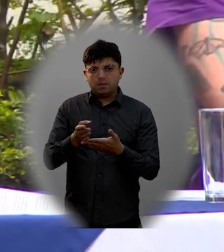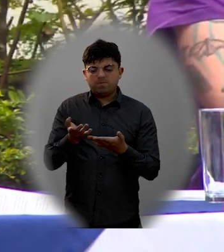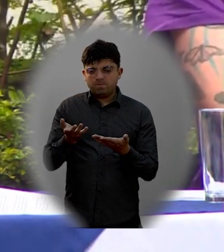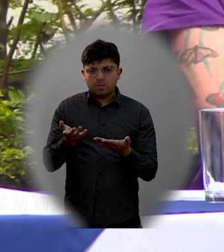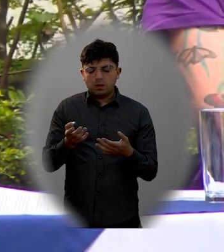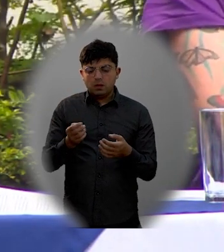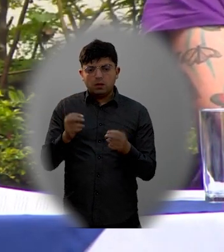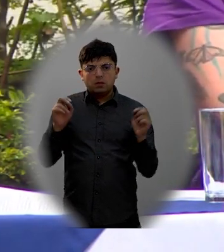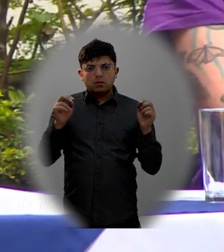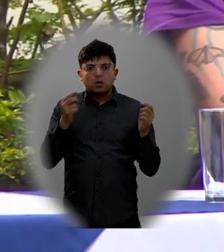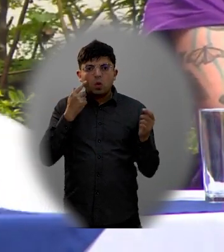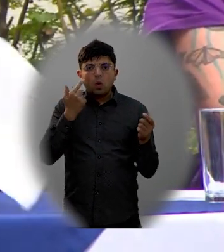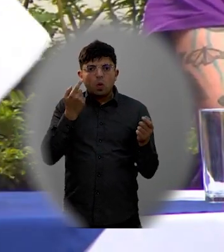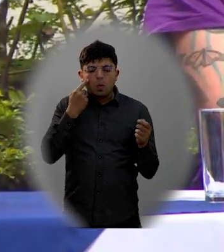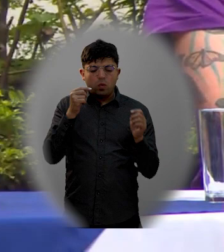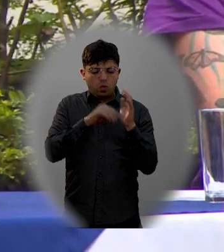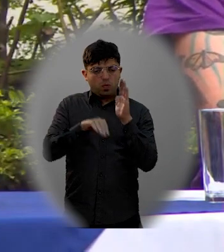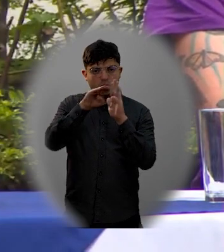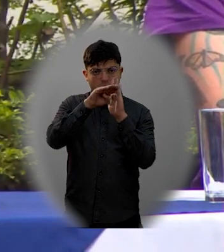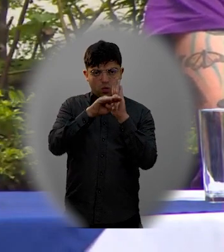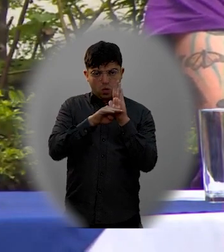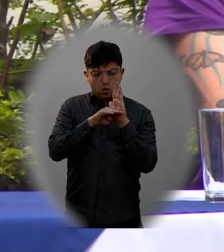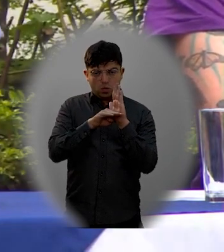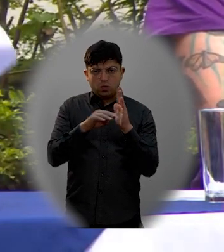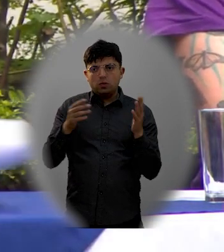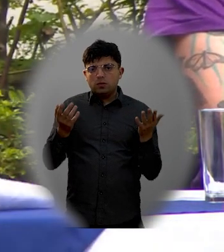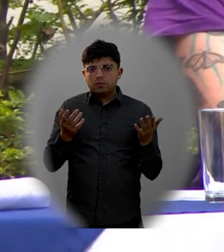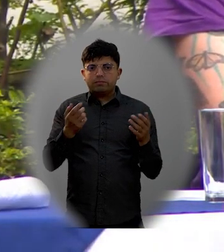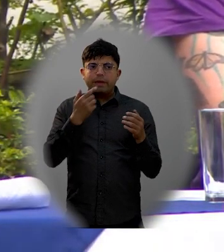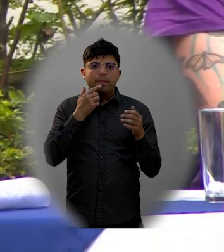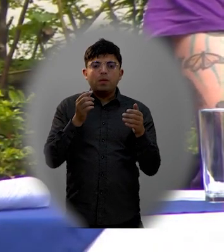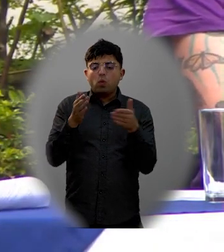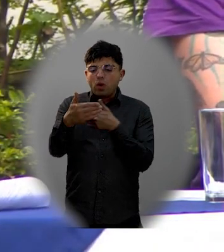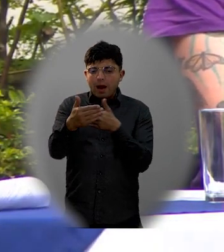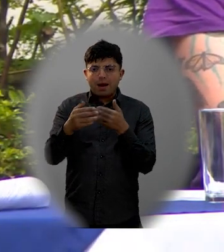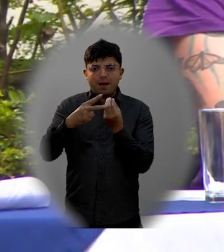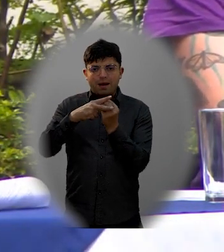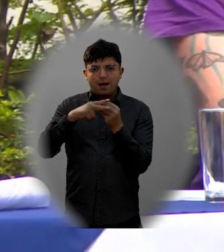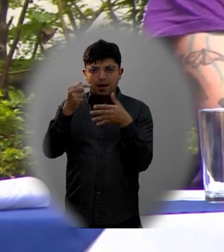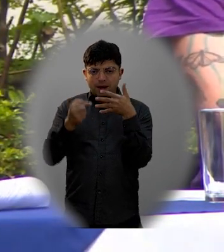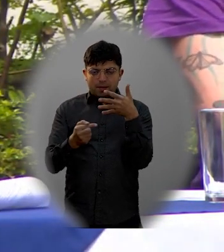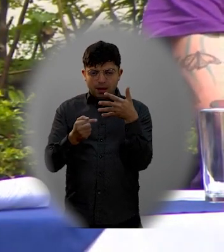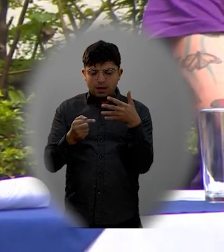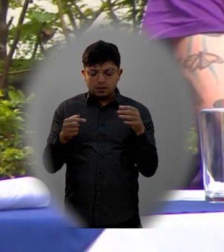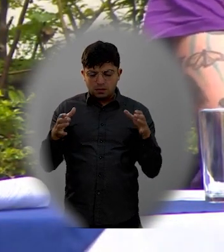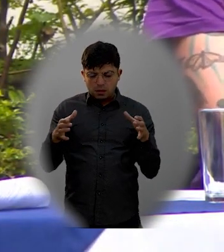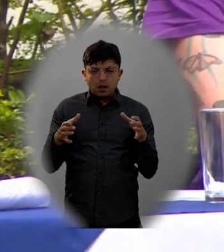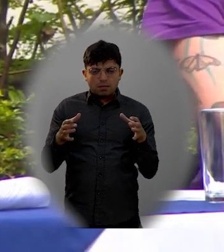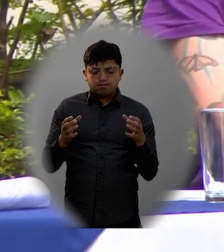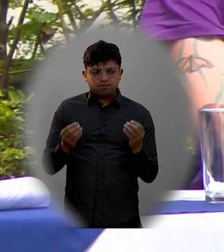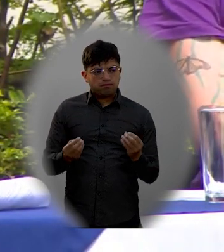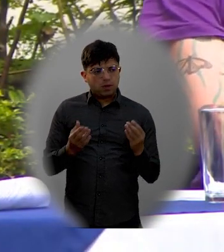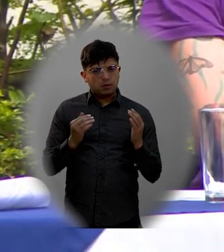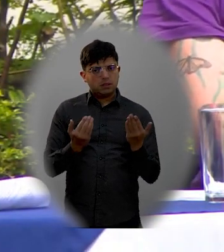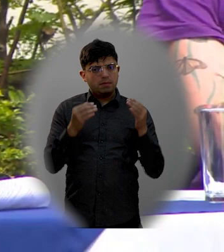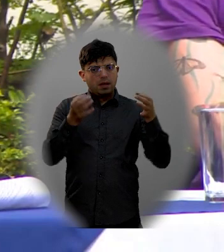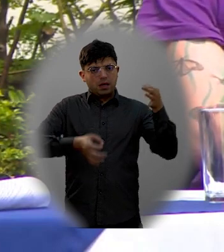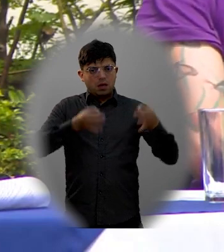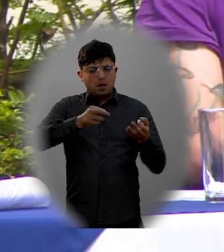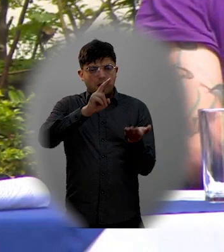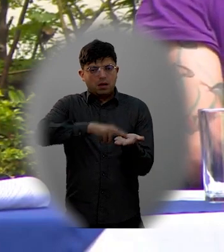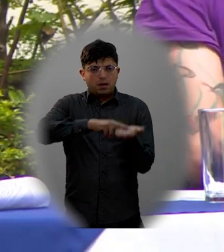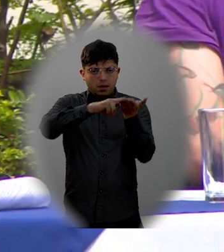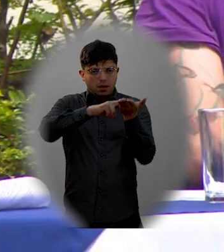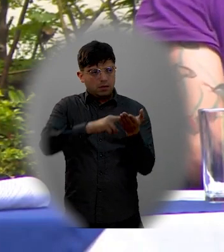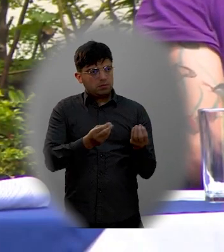Por ejemplo, frente a un protocolo, estoy hablando de una caja de herramientas que privilegia la justicia